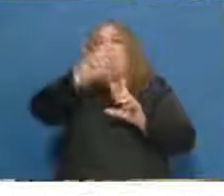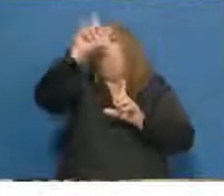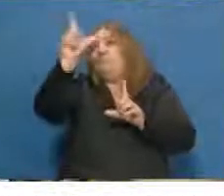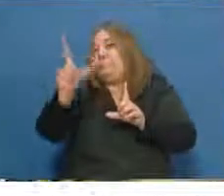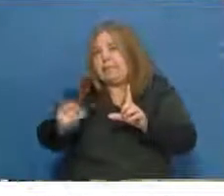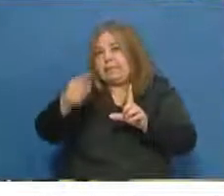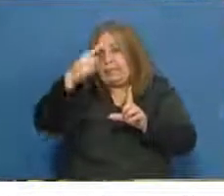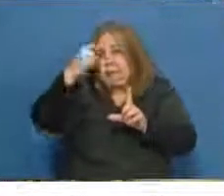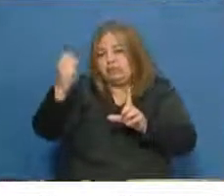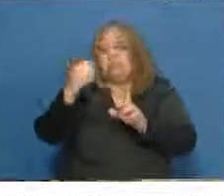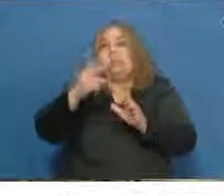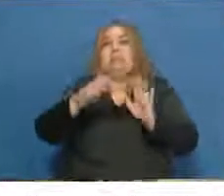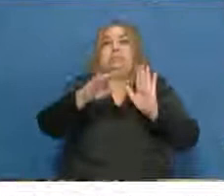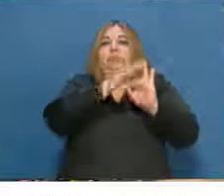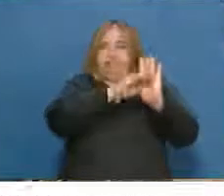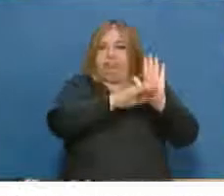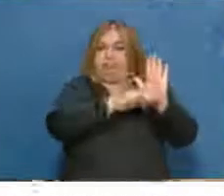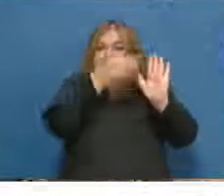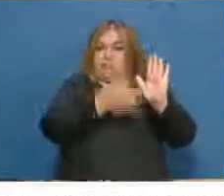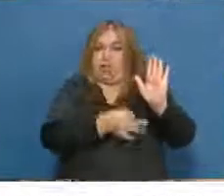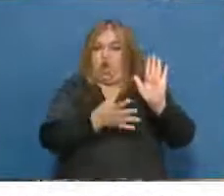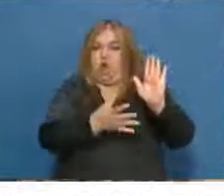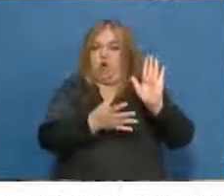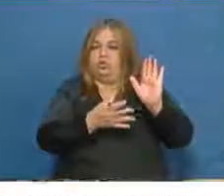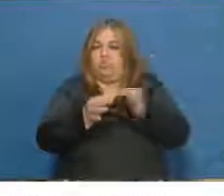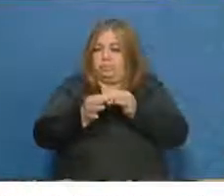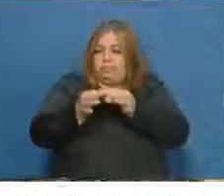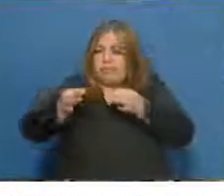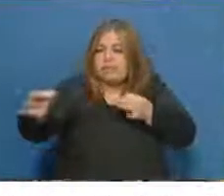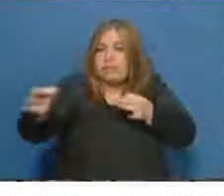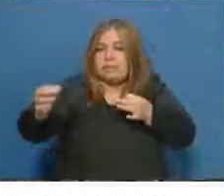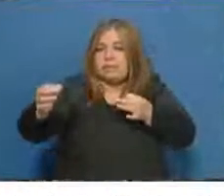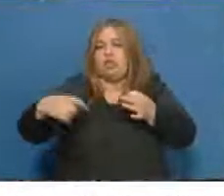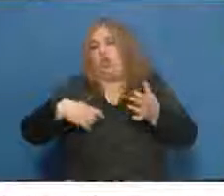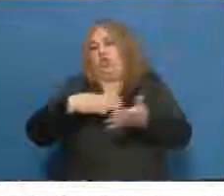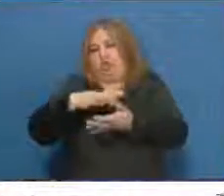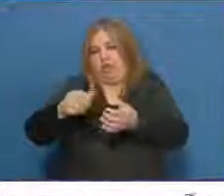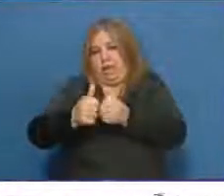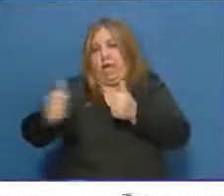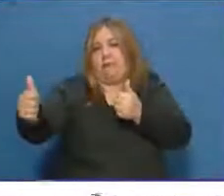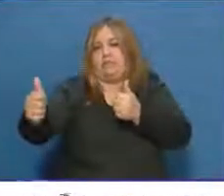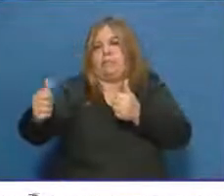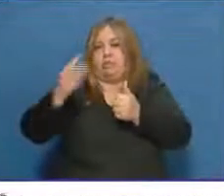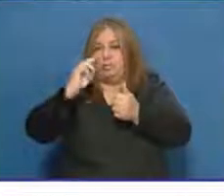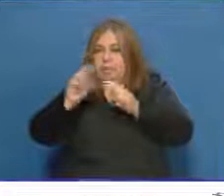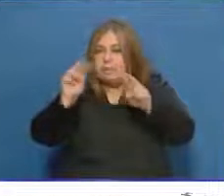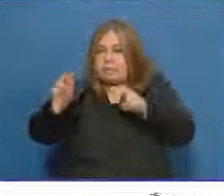sugieren implementar en los aeropuertos. Son medidas de distanciamiento social, pueden observar que se han